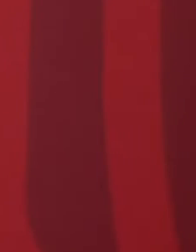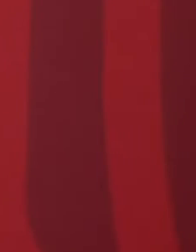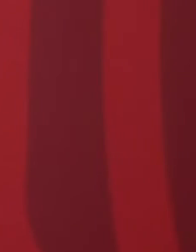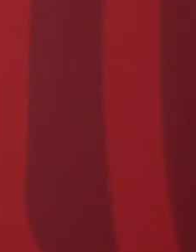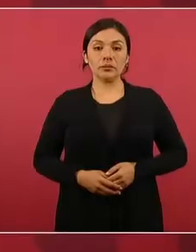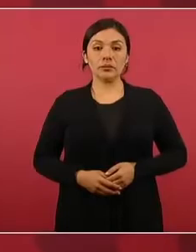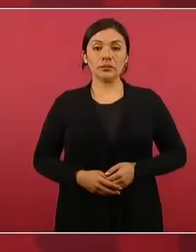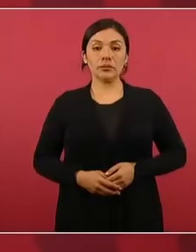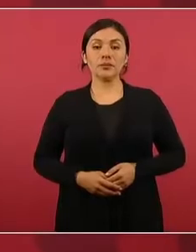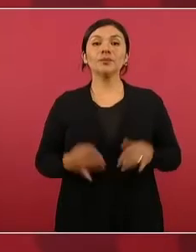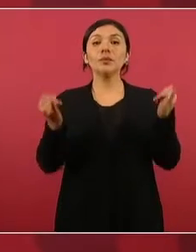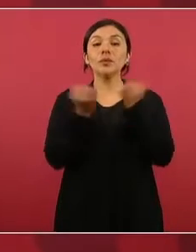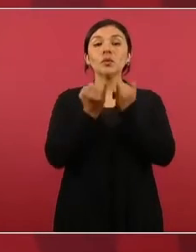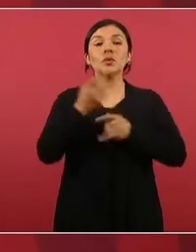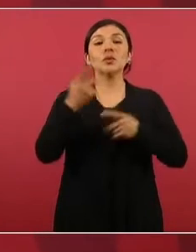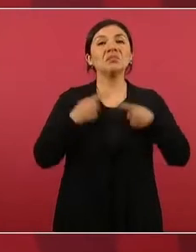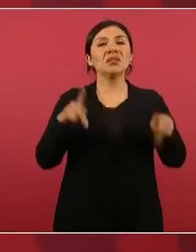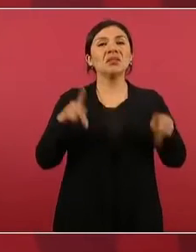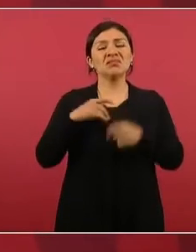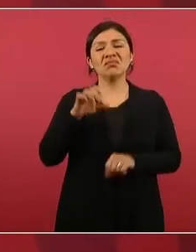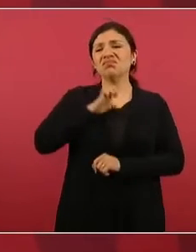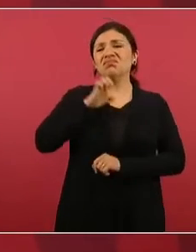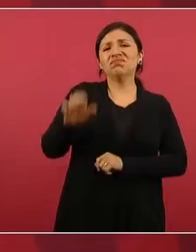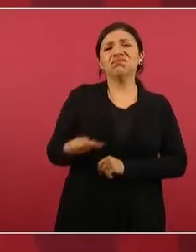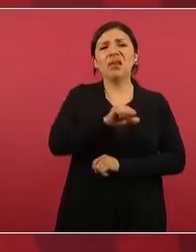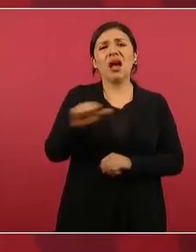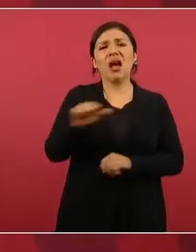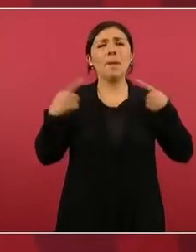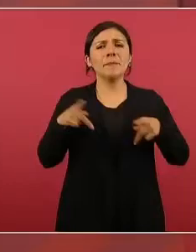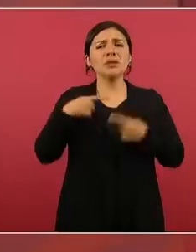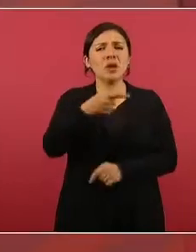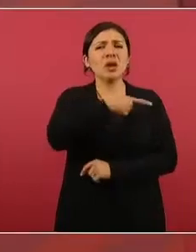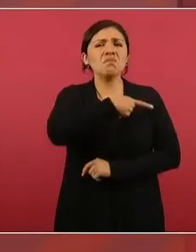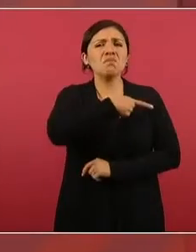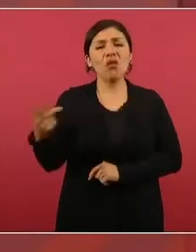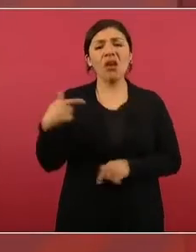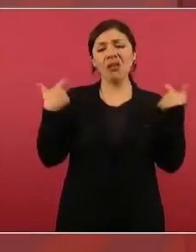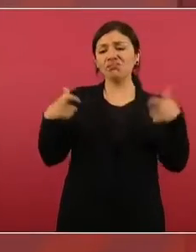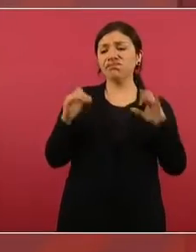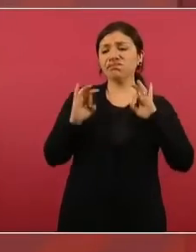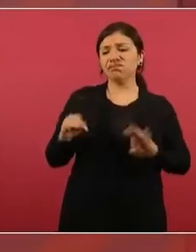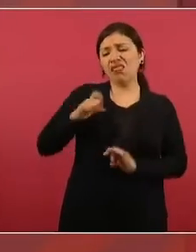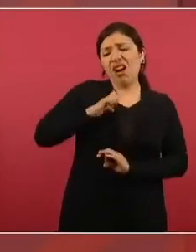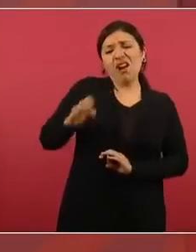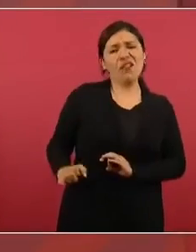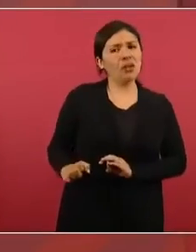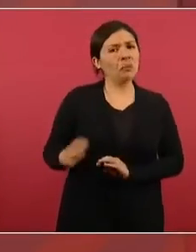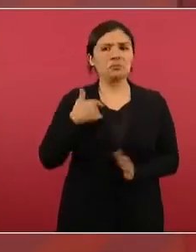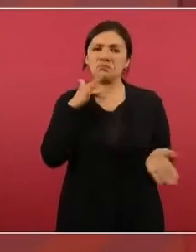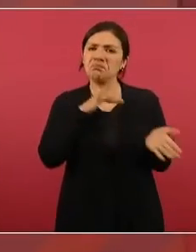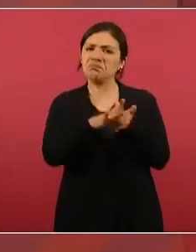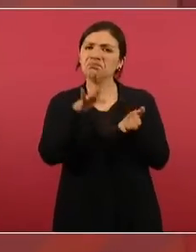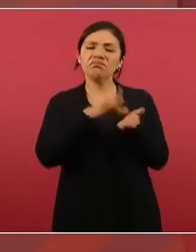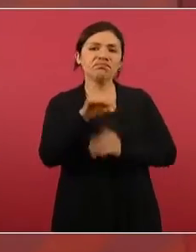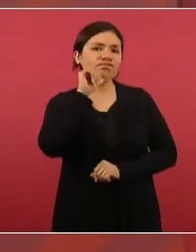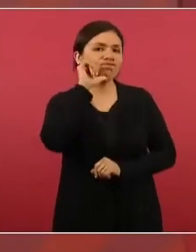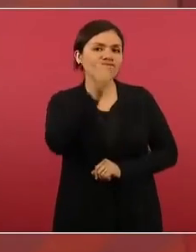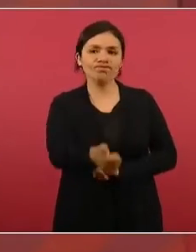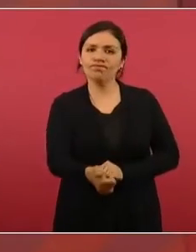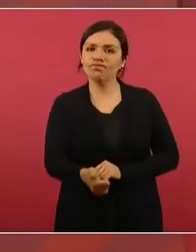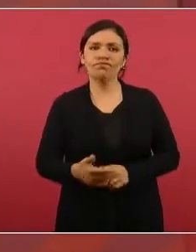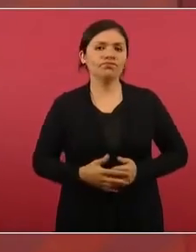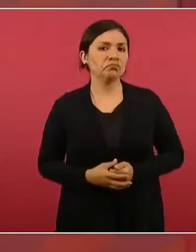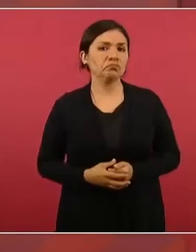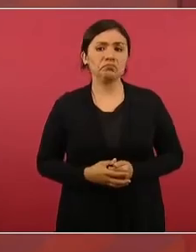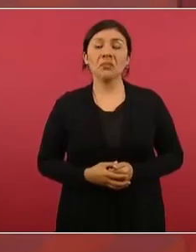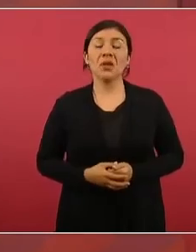que en esencia es el desprecio a los pobres, no cuenta con nuestro apoyo.